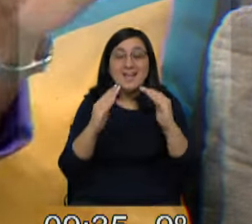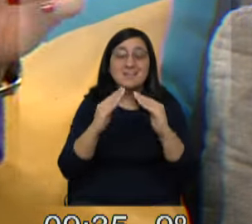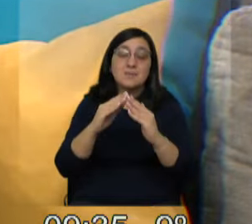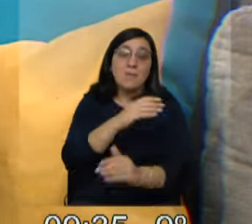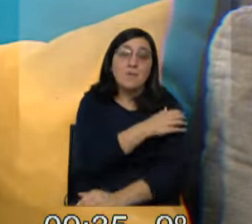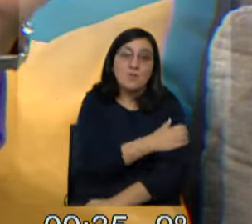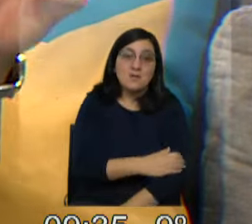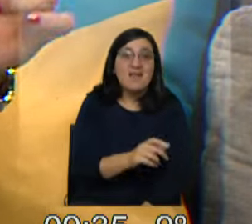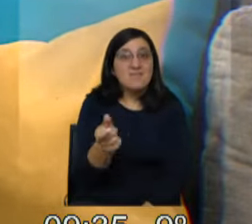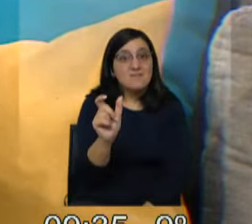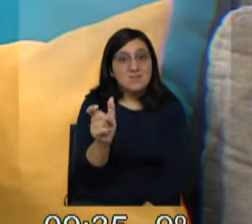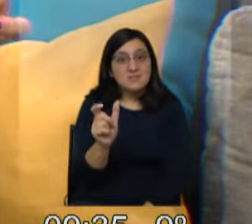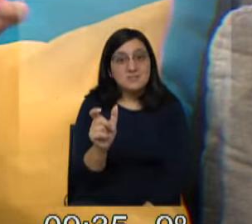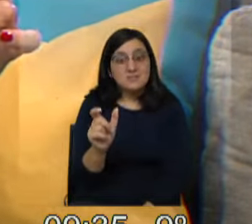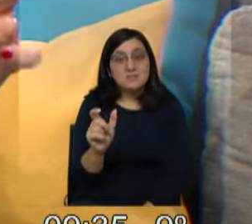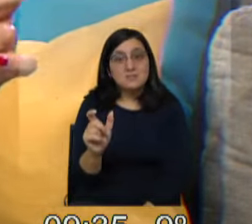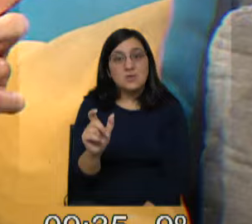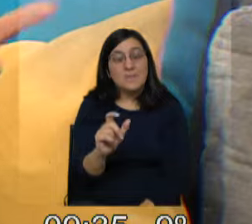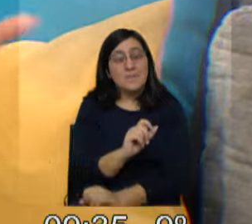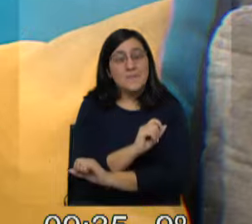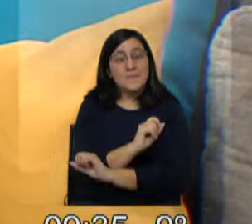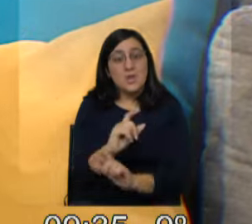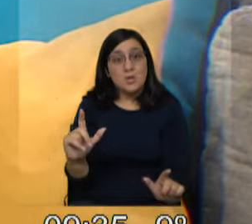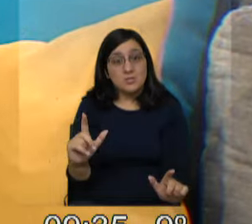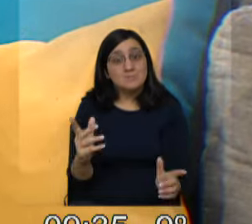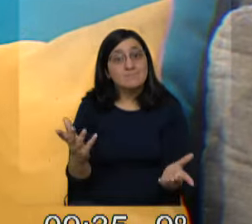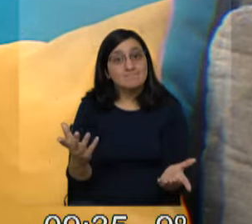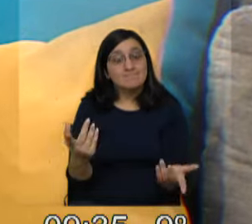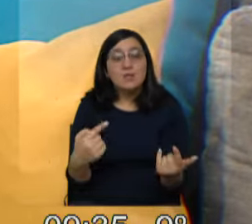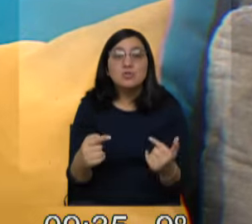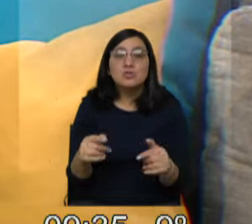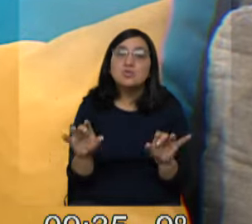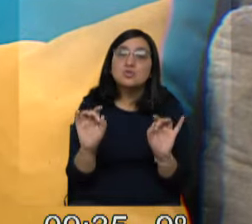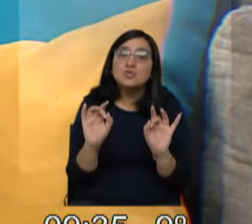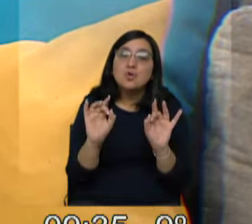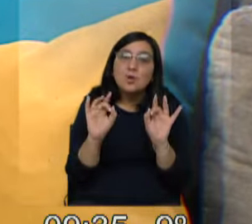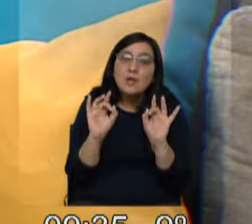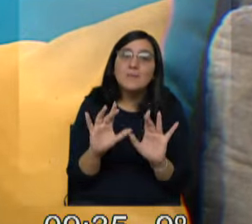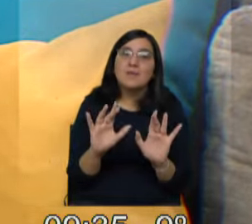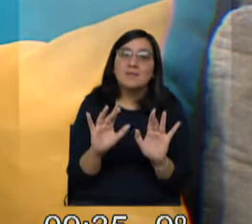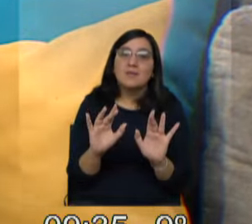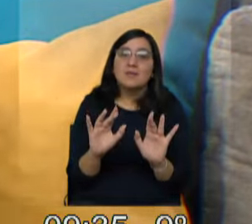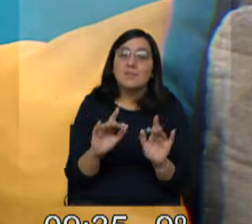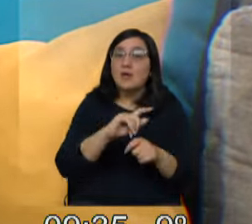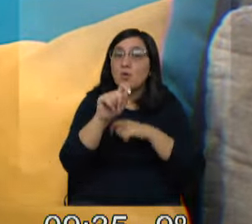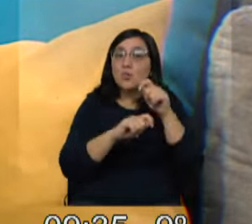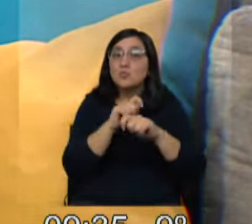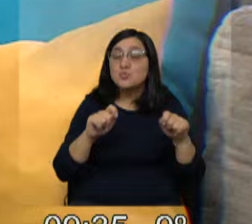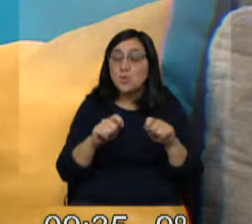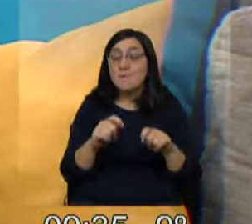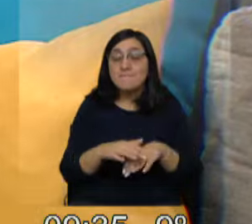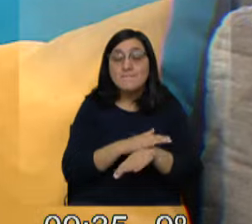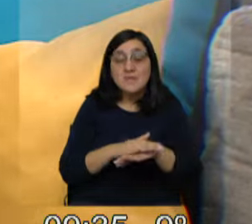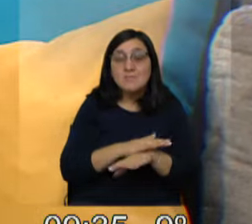las diferencias, las distancias son aún peores. Entonces, como cierre, solamente para conclusión mínima que pueda hacer